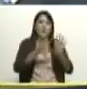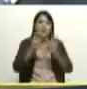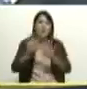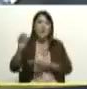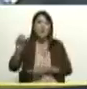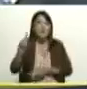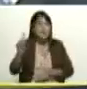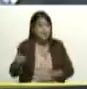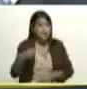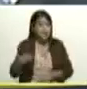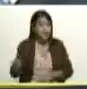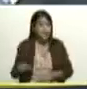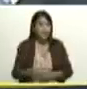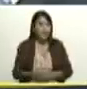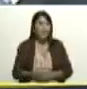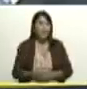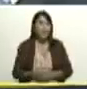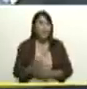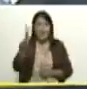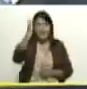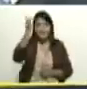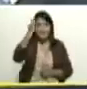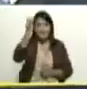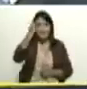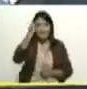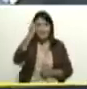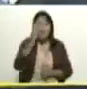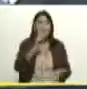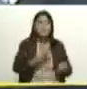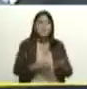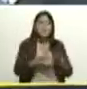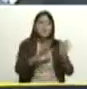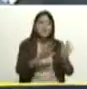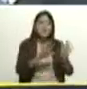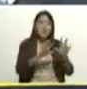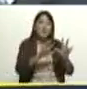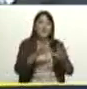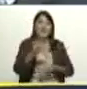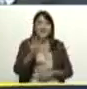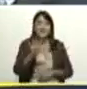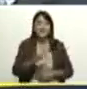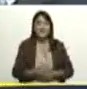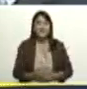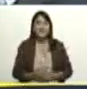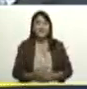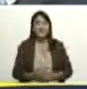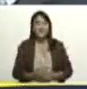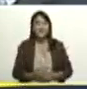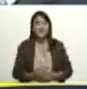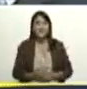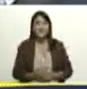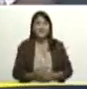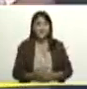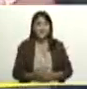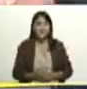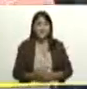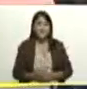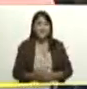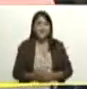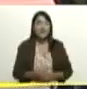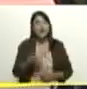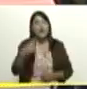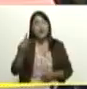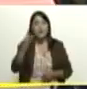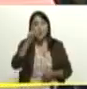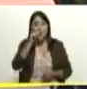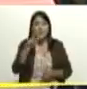¿No? Mete la coba, del 85. Bueno, ya estábamos en las calles. Y Alejandro